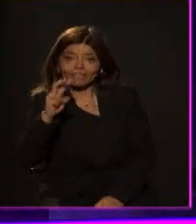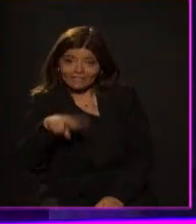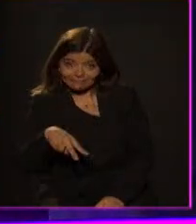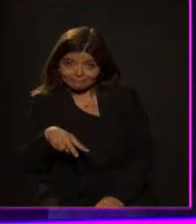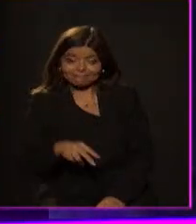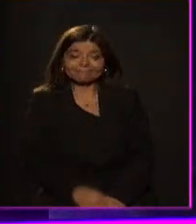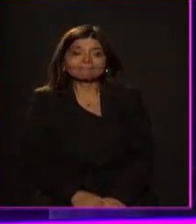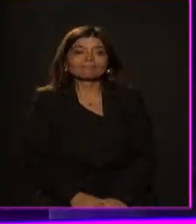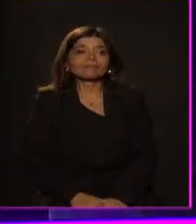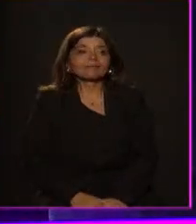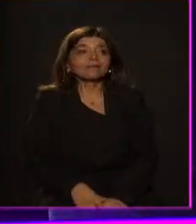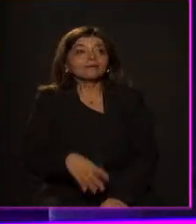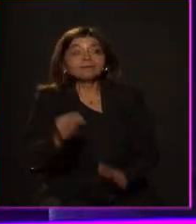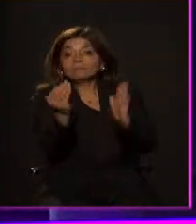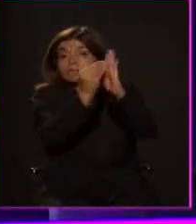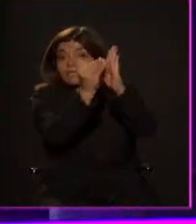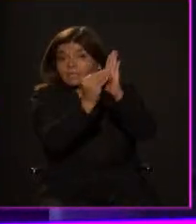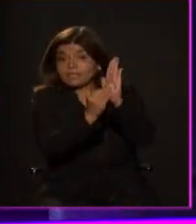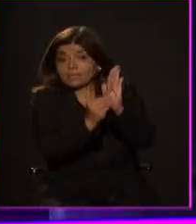Entonces acá algunos números de Rubin.